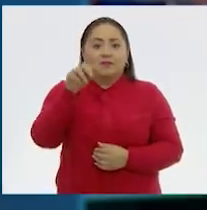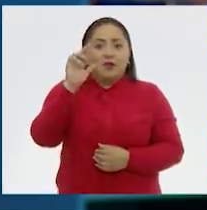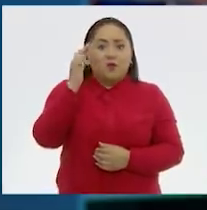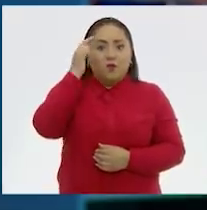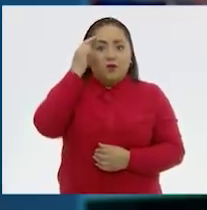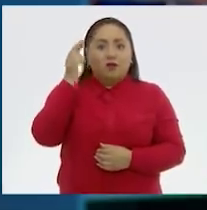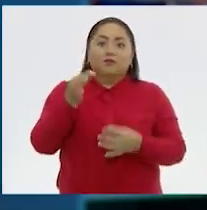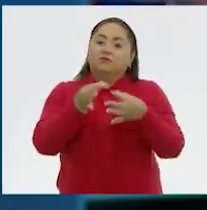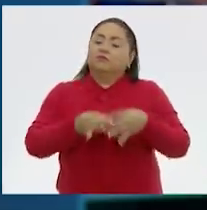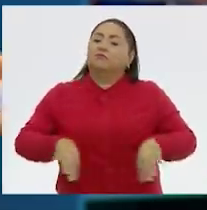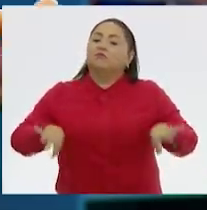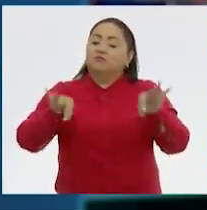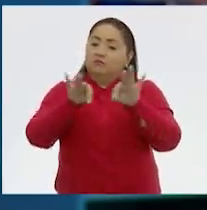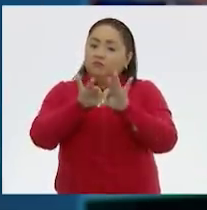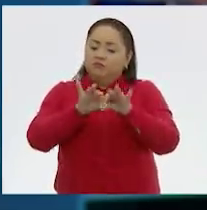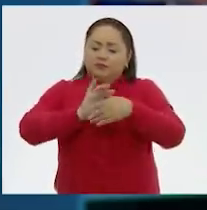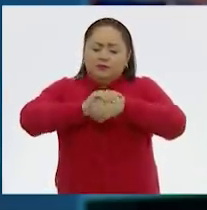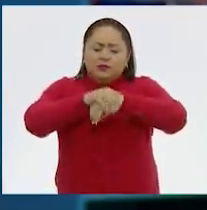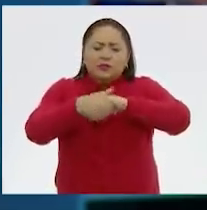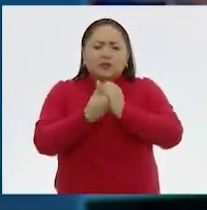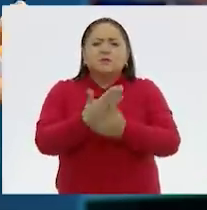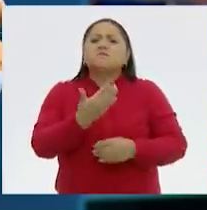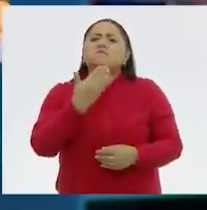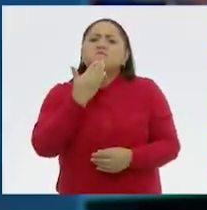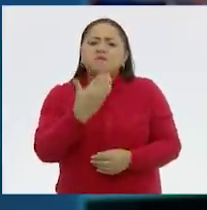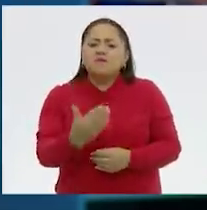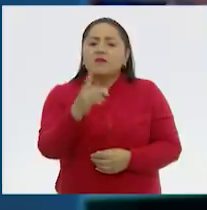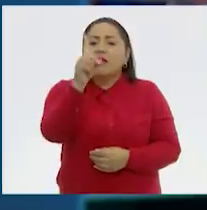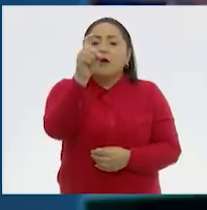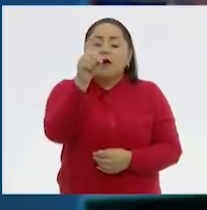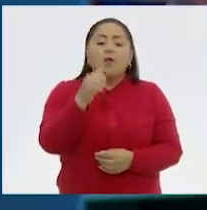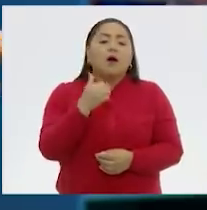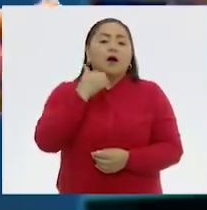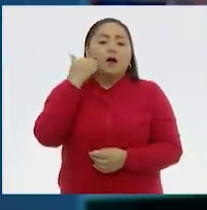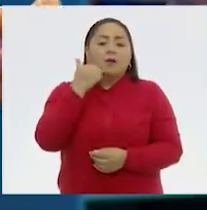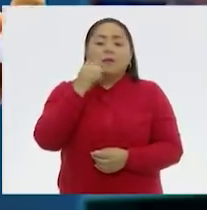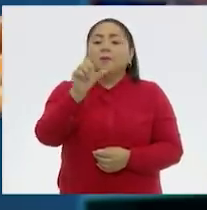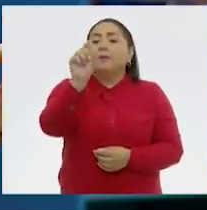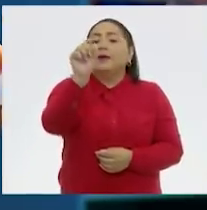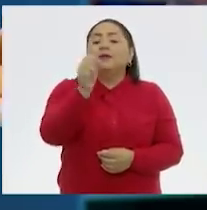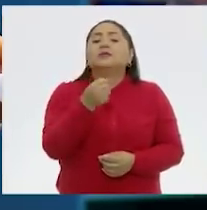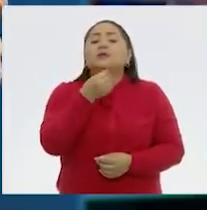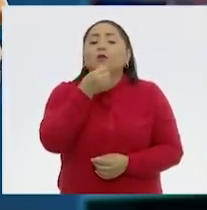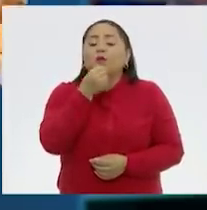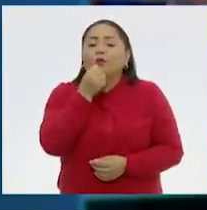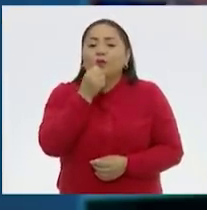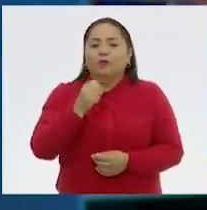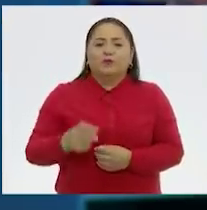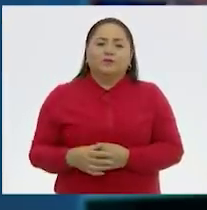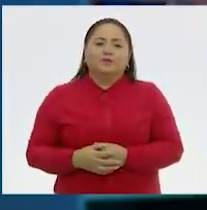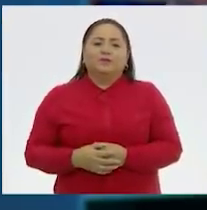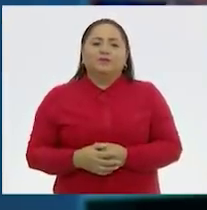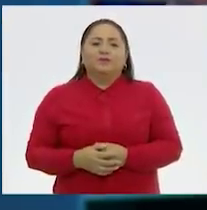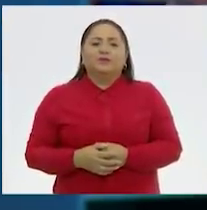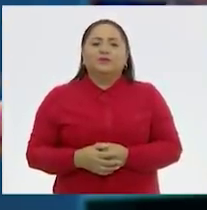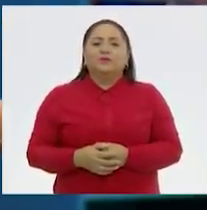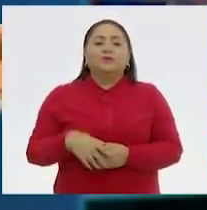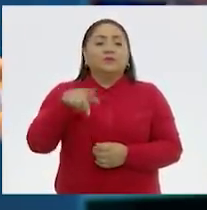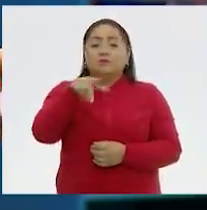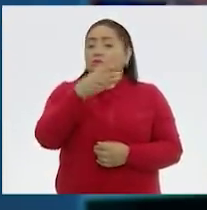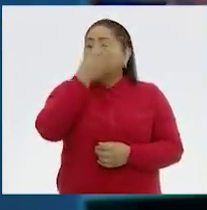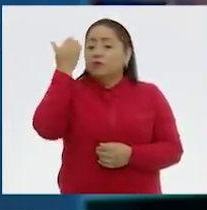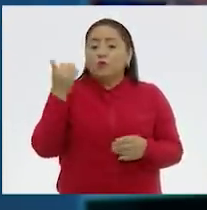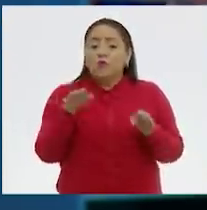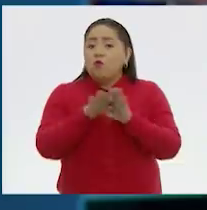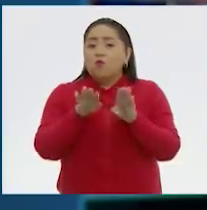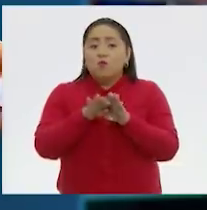Recuerda que es importante lavar muy bien tus manos con agua y con jabón durante 20 segundos. Si no